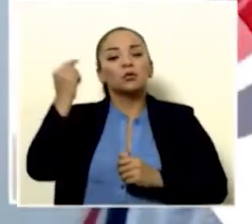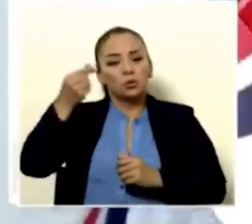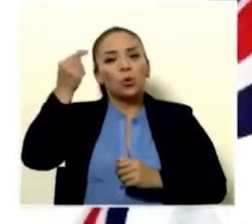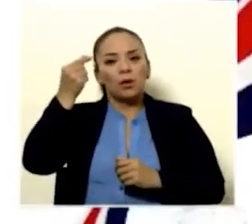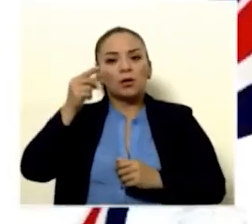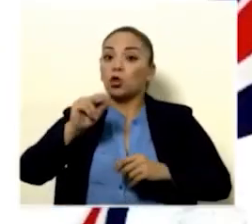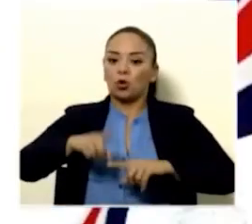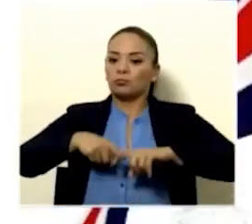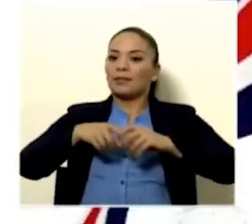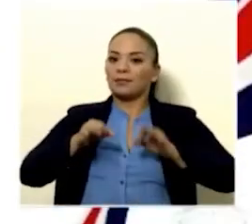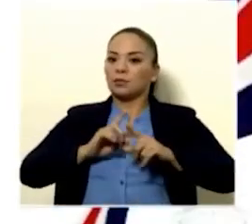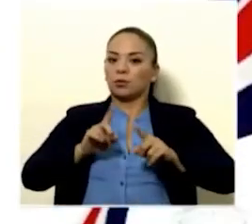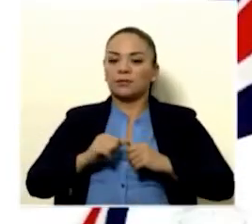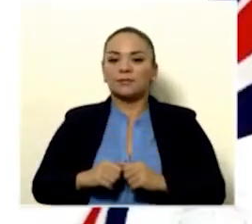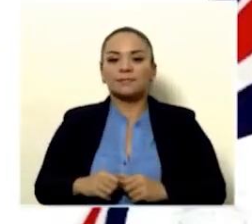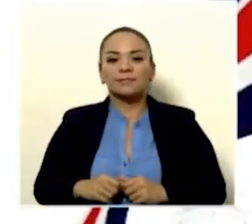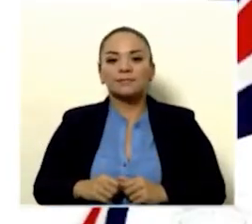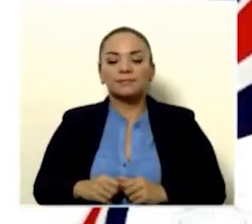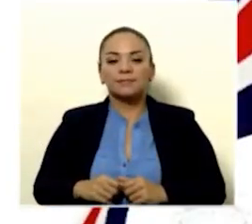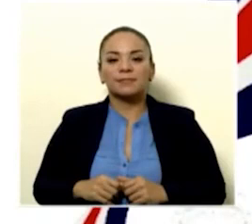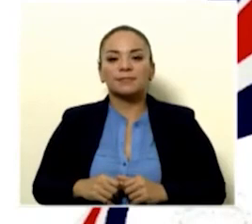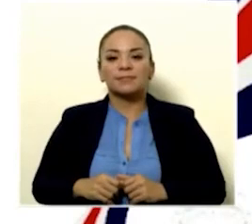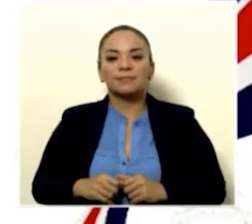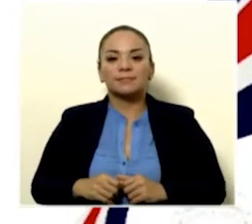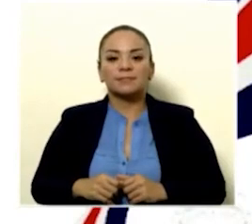no pospone decisiones.